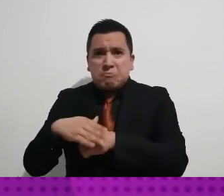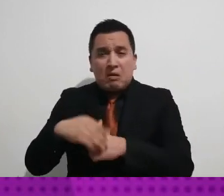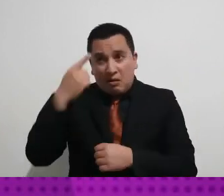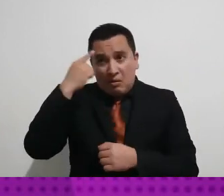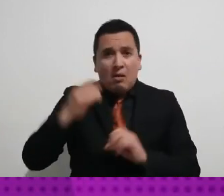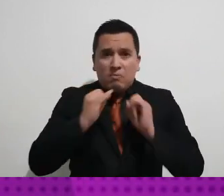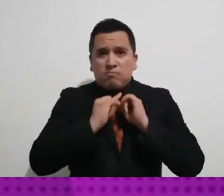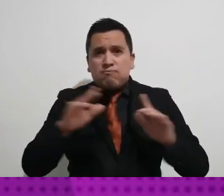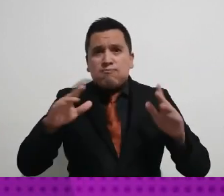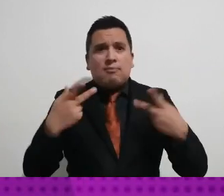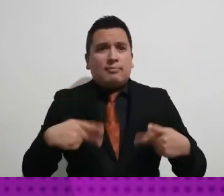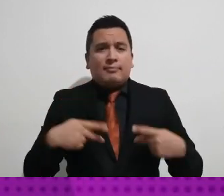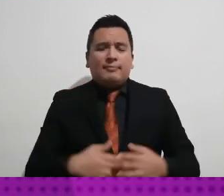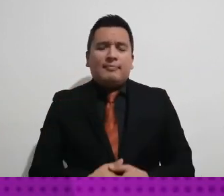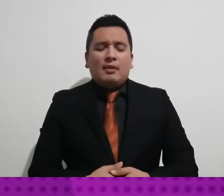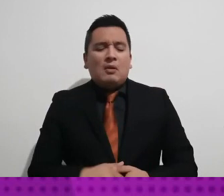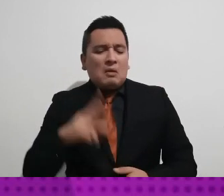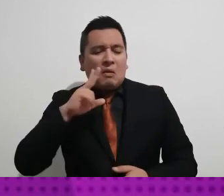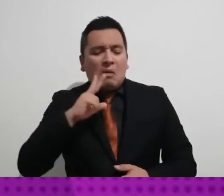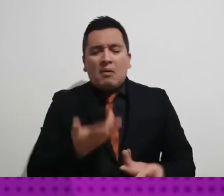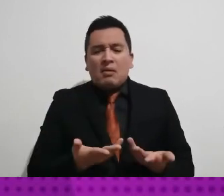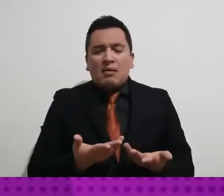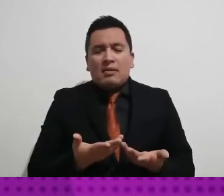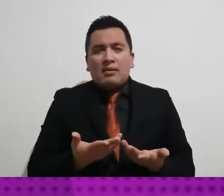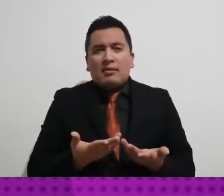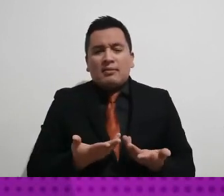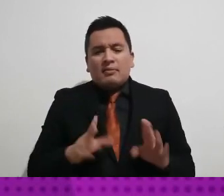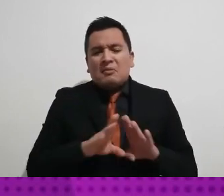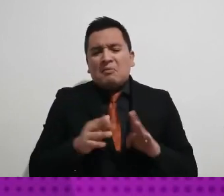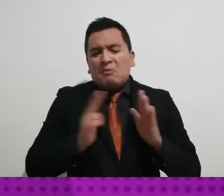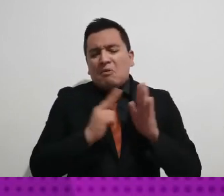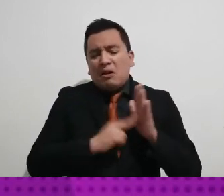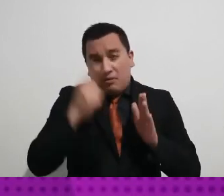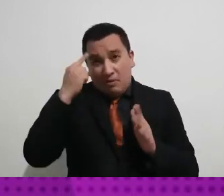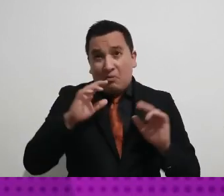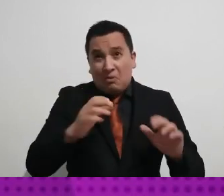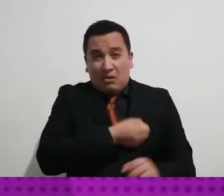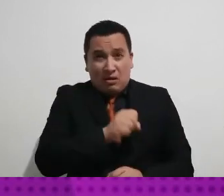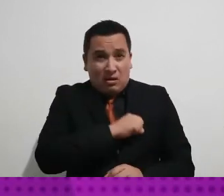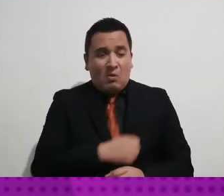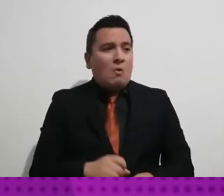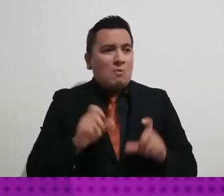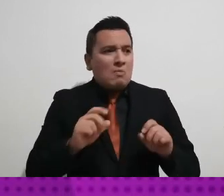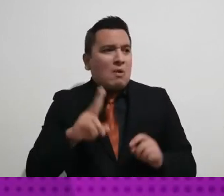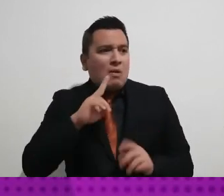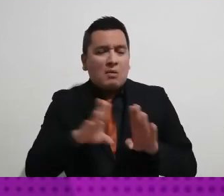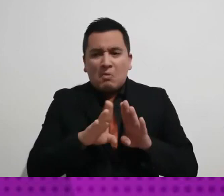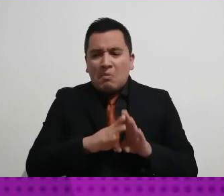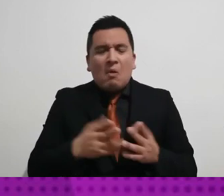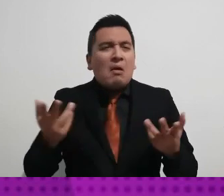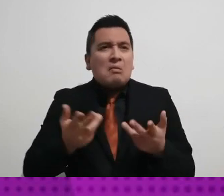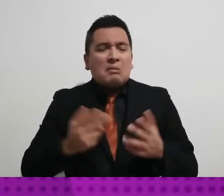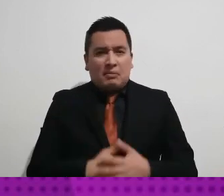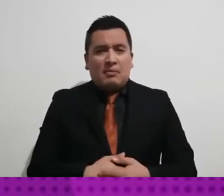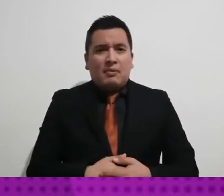intensivas para informar a la ciudadanía cuáles eran los protocolos de seguridad sanitaria, cuáles eran las